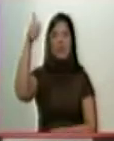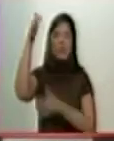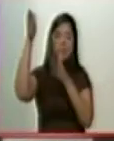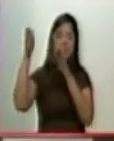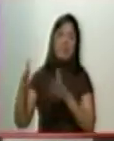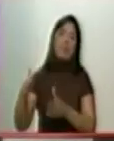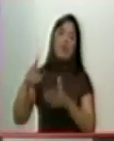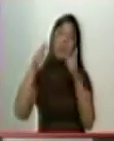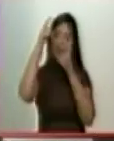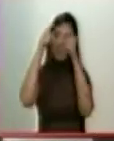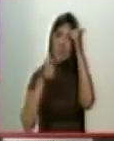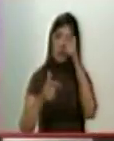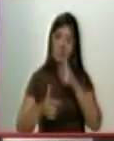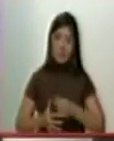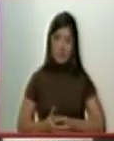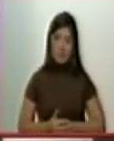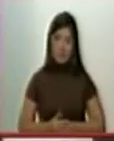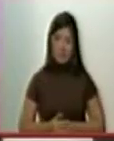Hugo Chávez Frías.